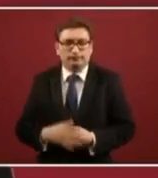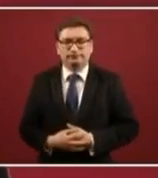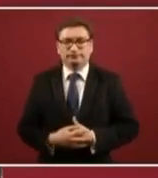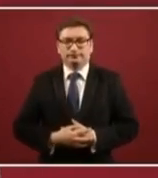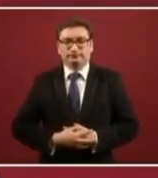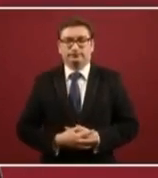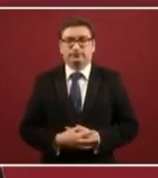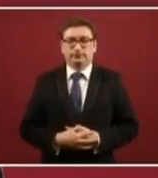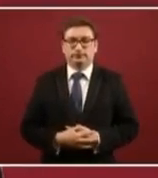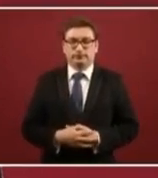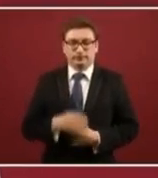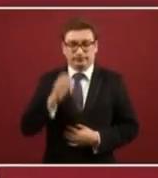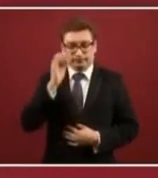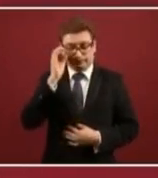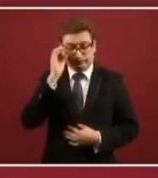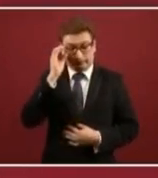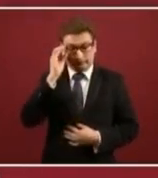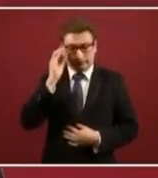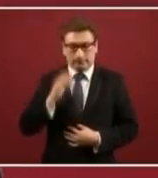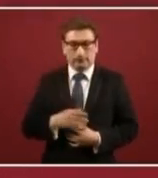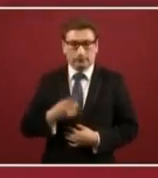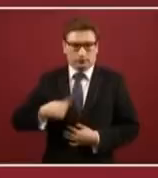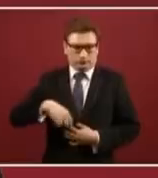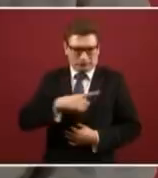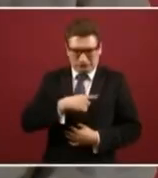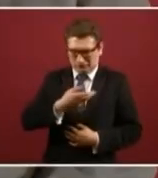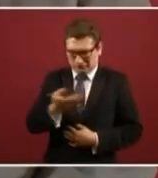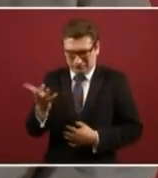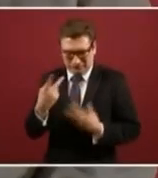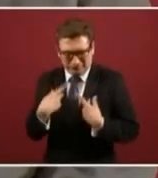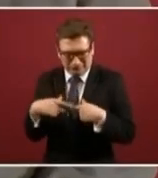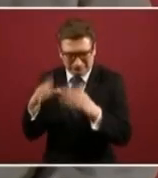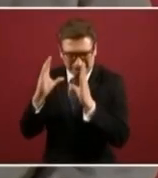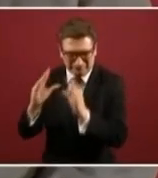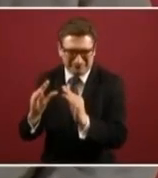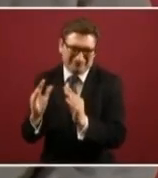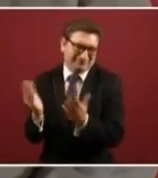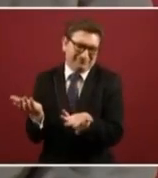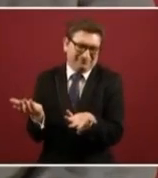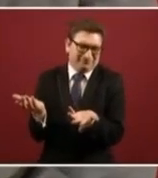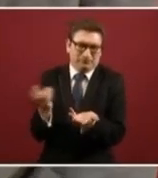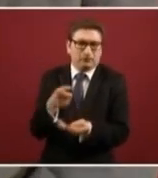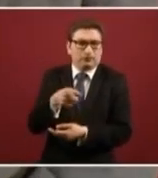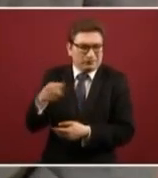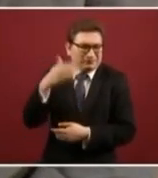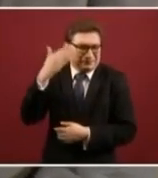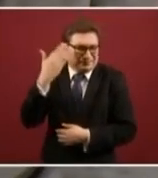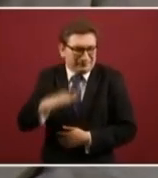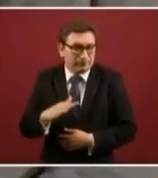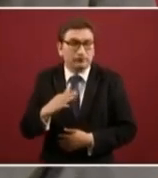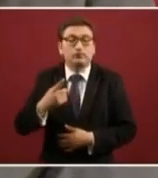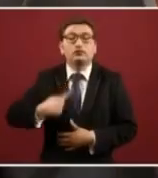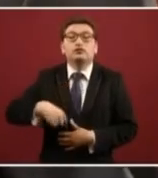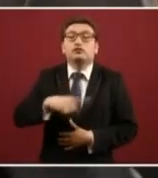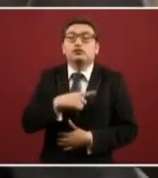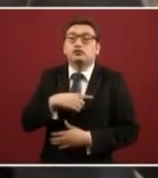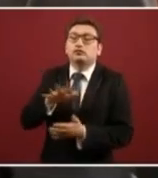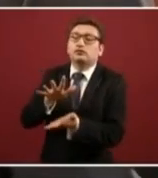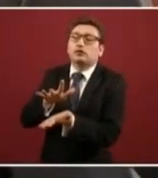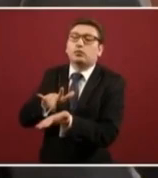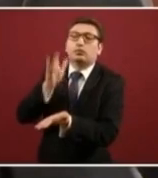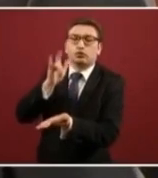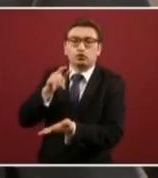Entonces, no vamos a enseñarles a los productores. Lo que hay que hacer es tomar en cuenta